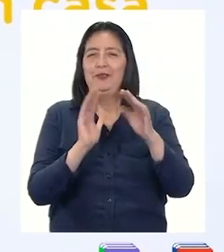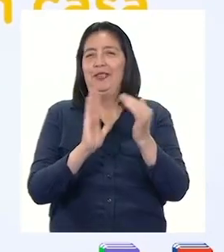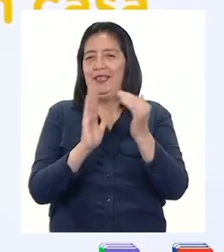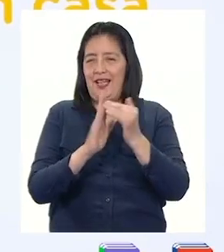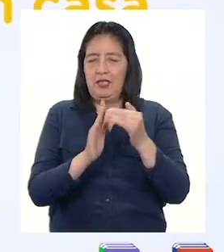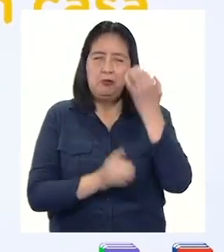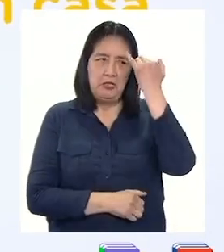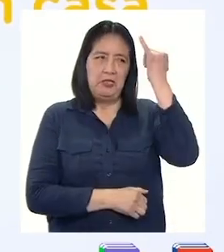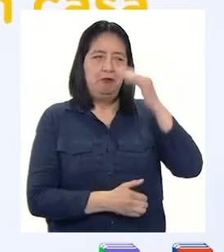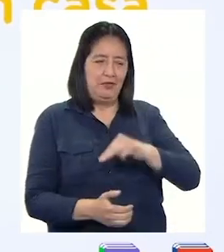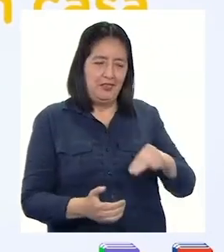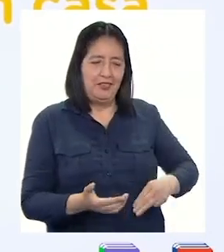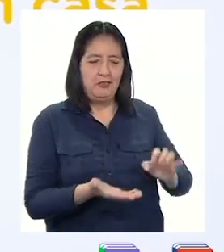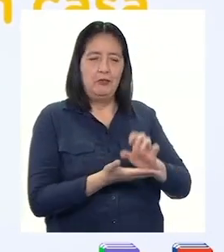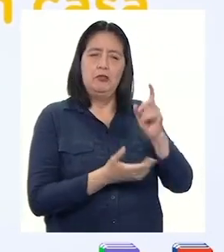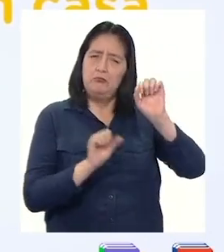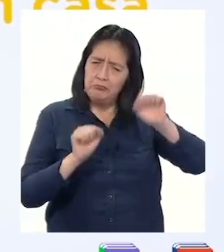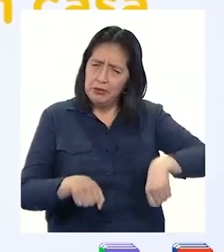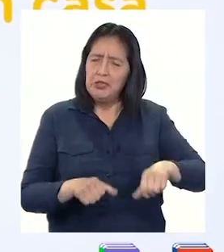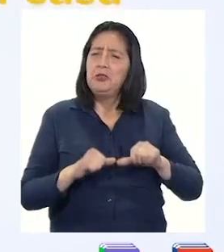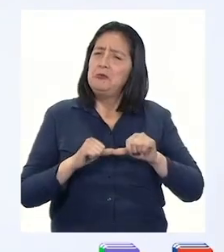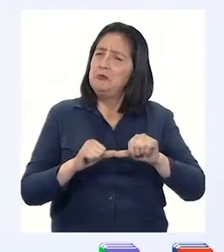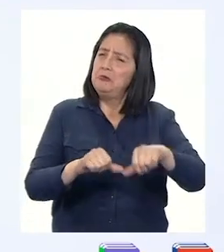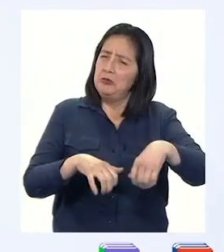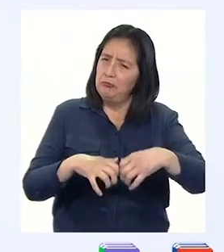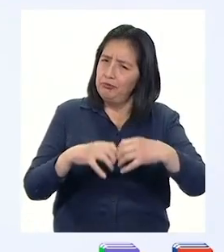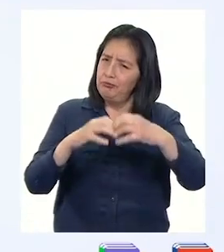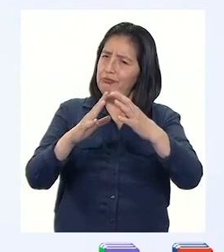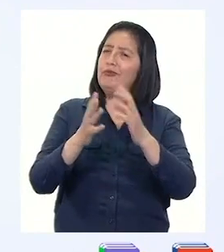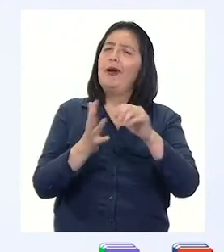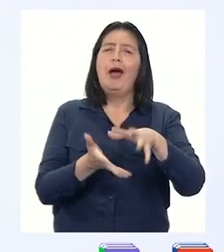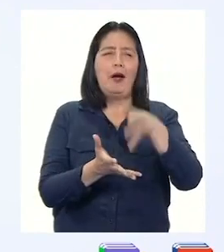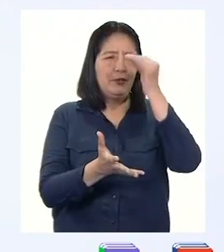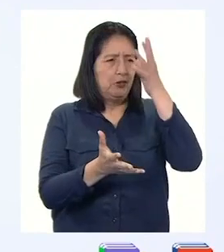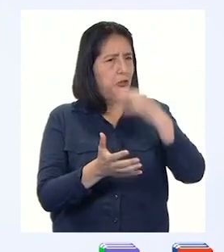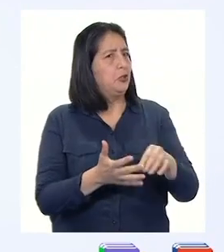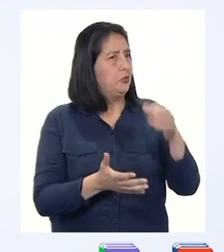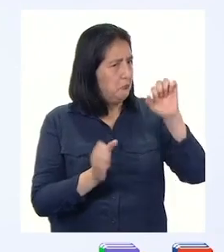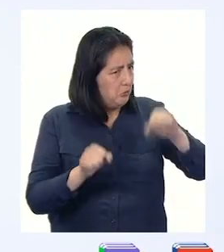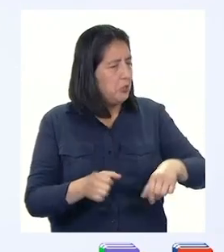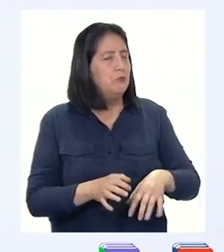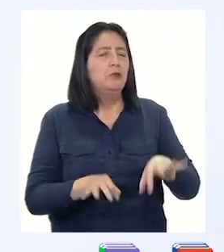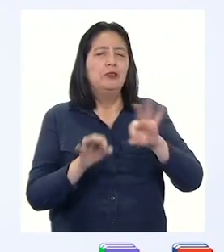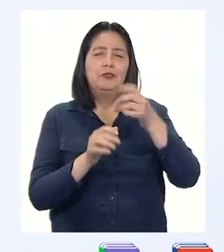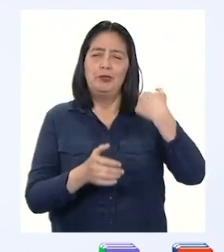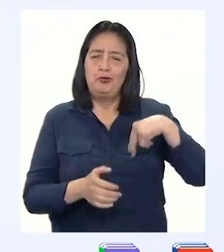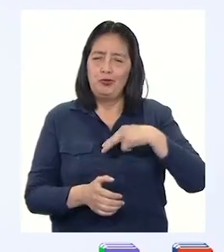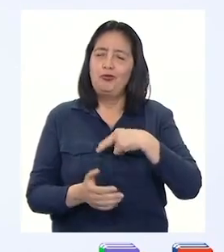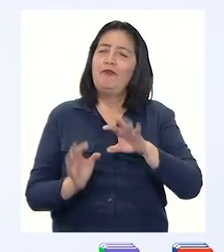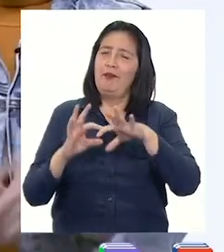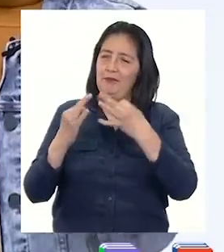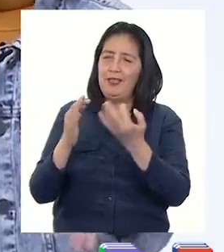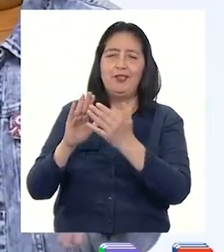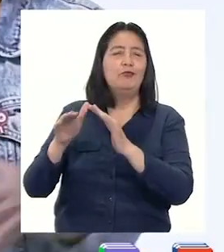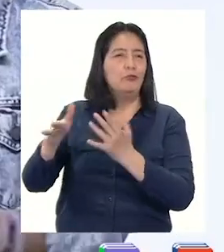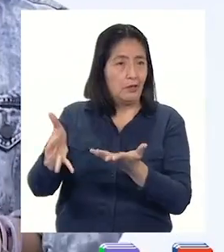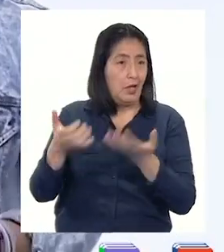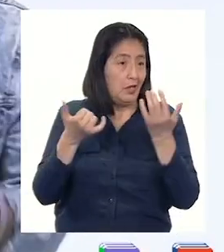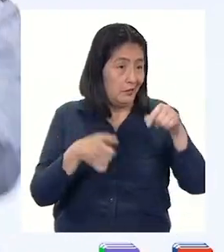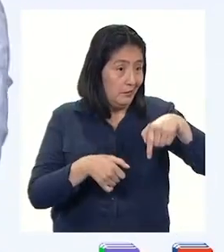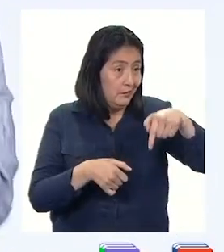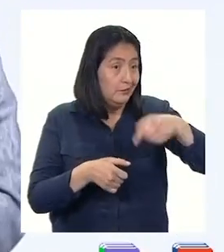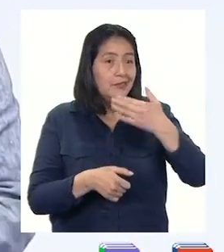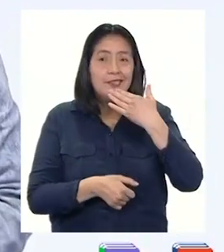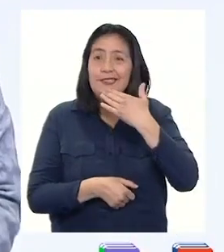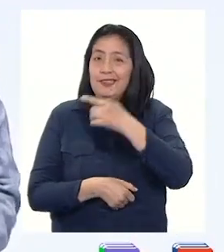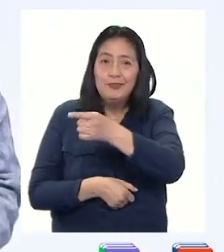iniciativa del Ministerio de Educación para seguir construyendo aprendizajes útiles y relevantes para nosotros, nuestra familia y nuestra comunidad. Este programa